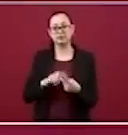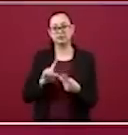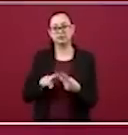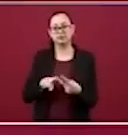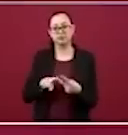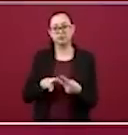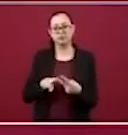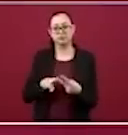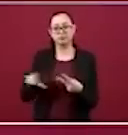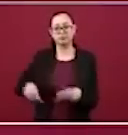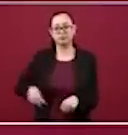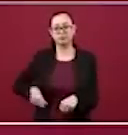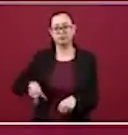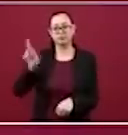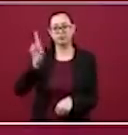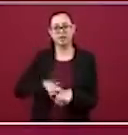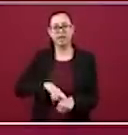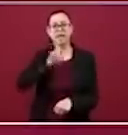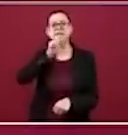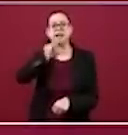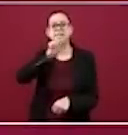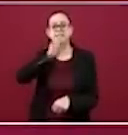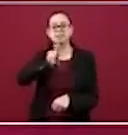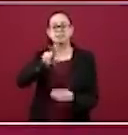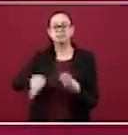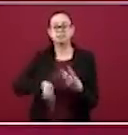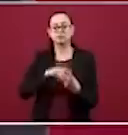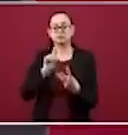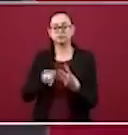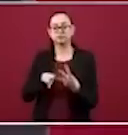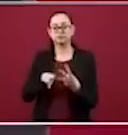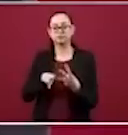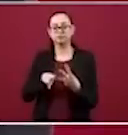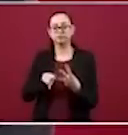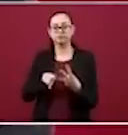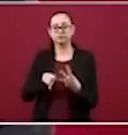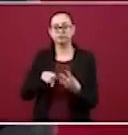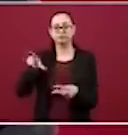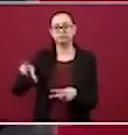me voy a reunir con el gobernador de Jalisco